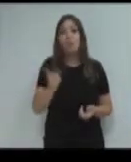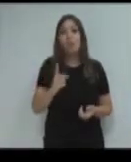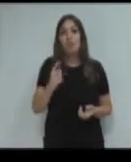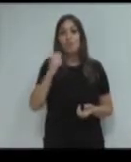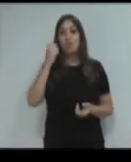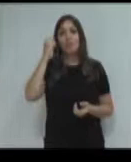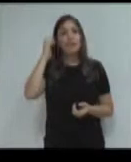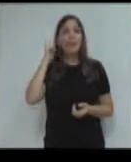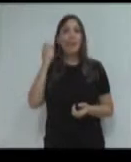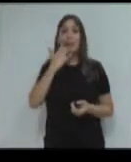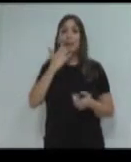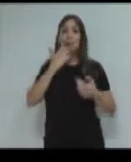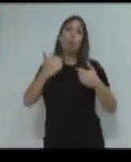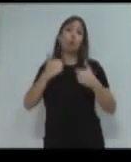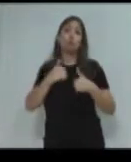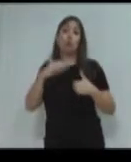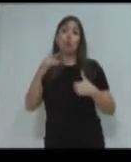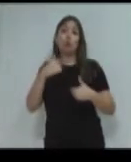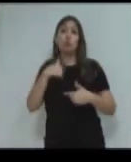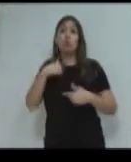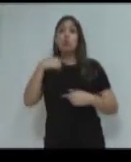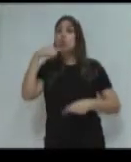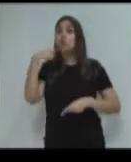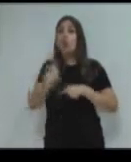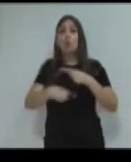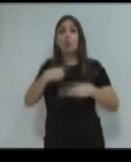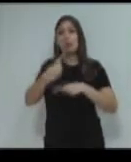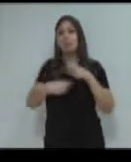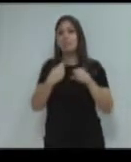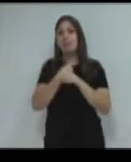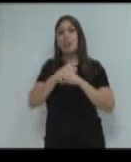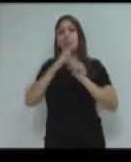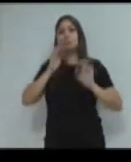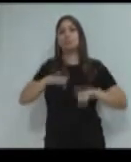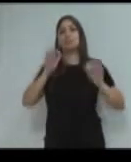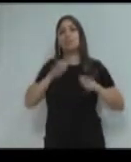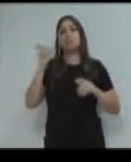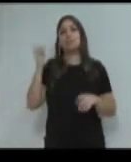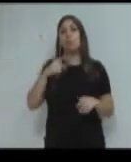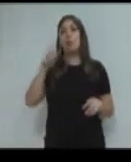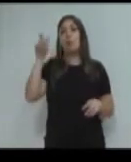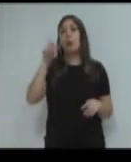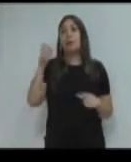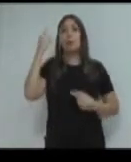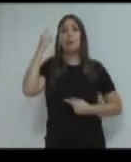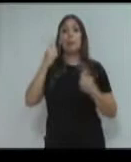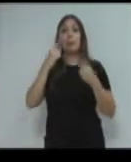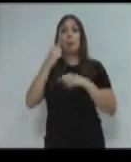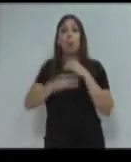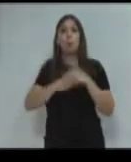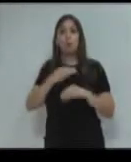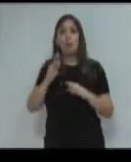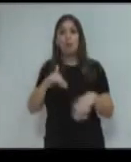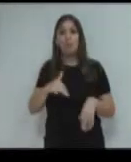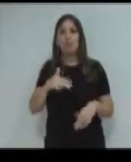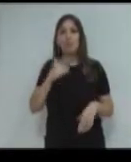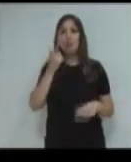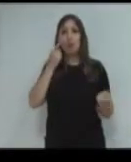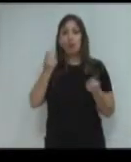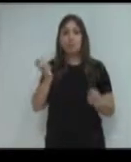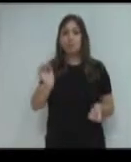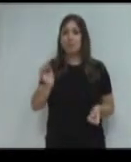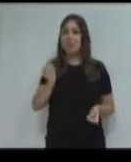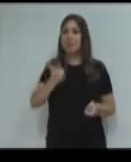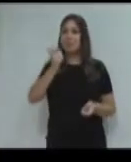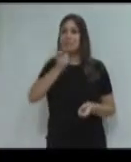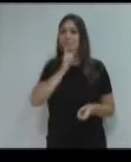Porque yo a lo mejor sí, yo estoy todo el día trabajando en eso, pero una Sí, persona sí, que no sí, esté sí. todo el día trabajando en eso... Lo hacen más complicado, eso es verdad.